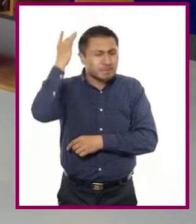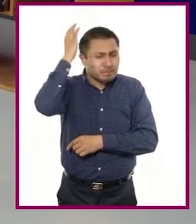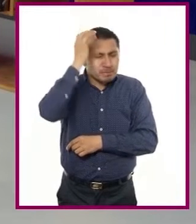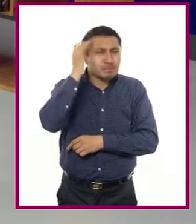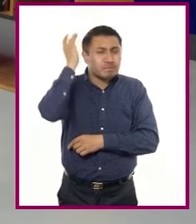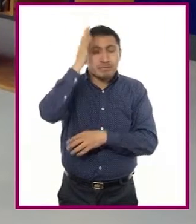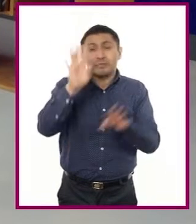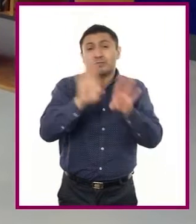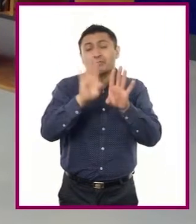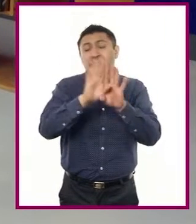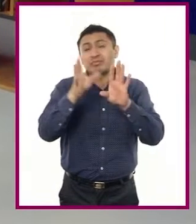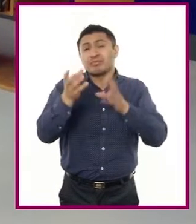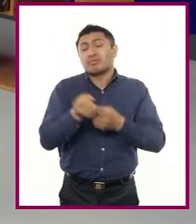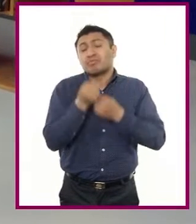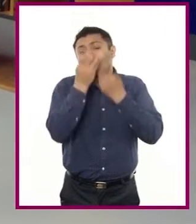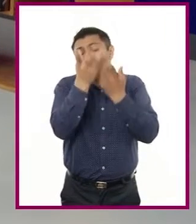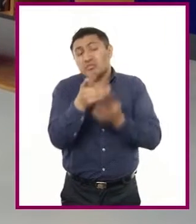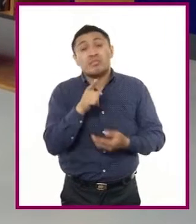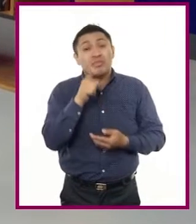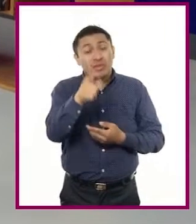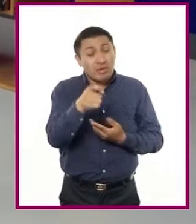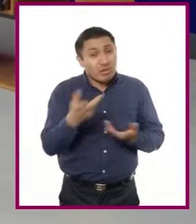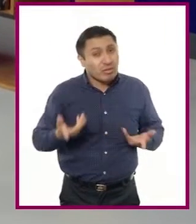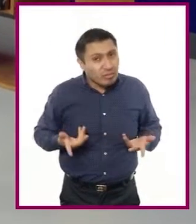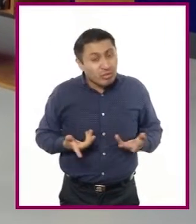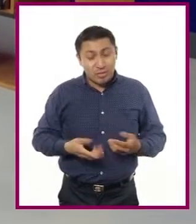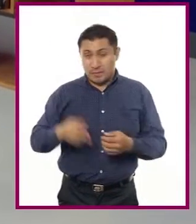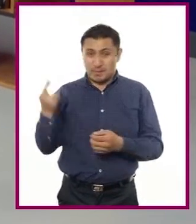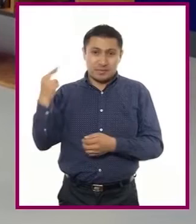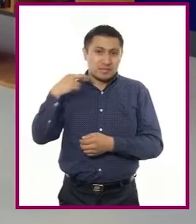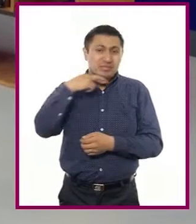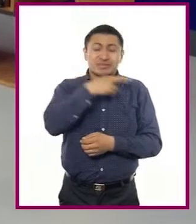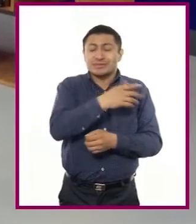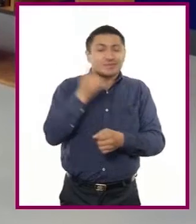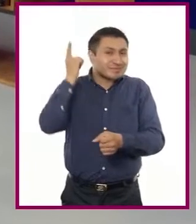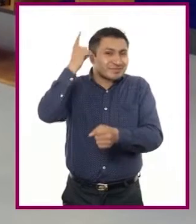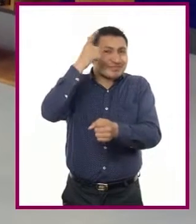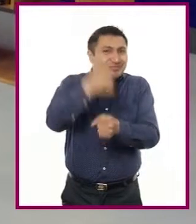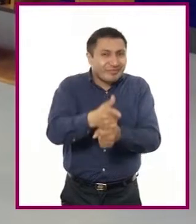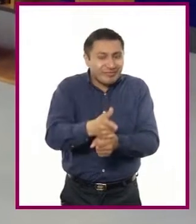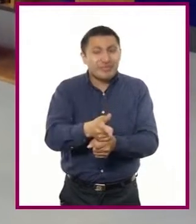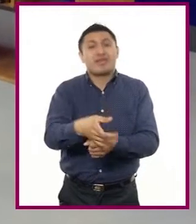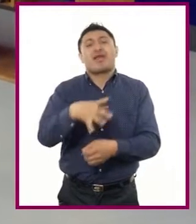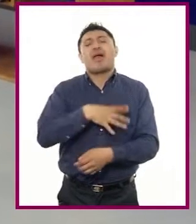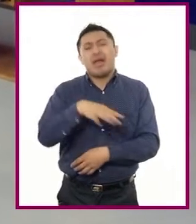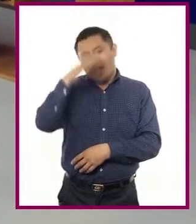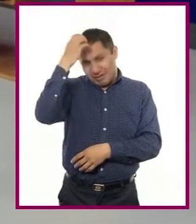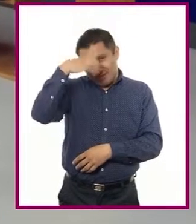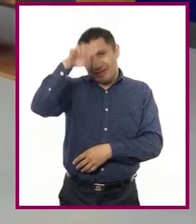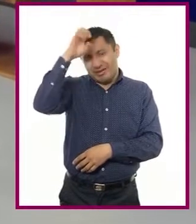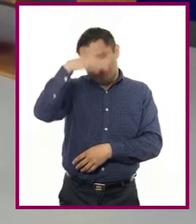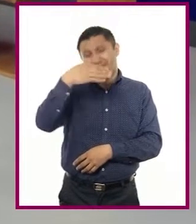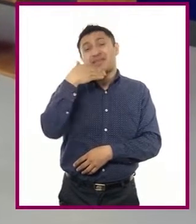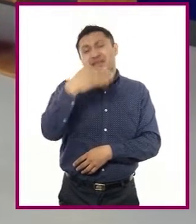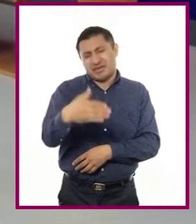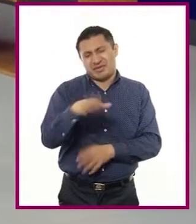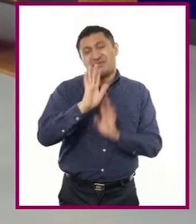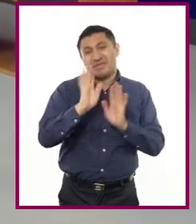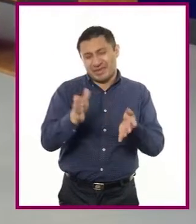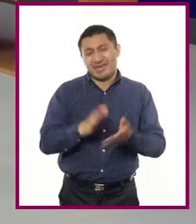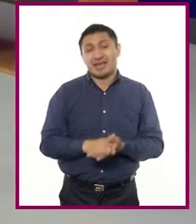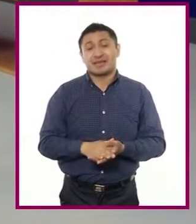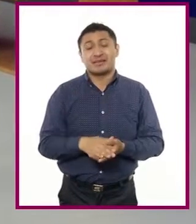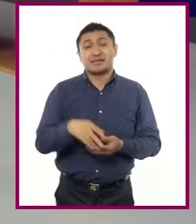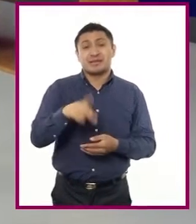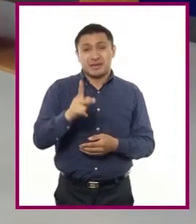nos expresamos, inmediatamente nos damos cuenta de que tenemos experiencia en su uso. No hablamos